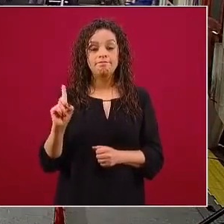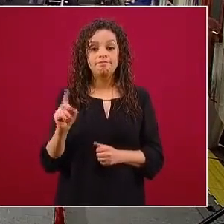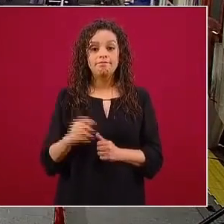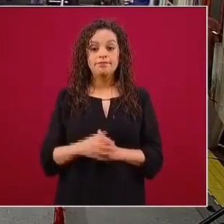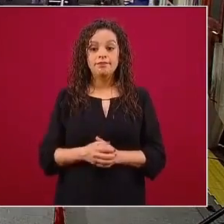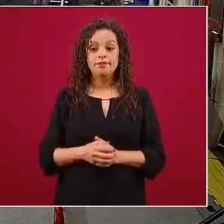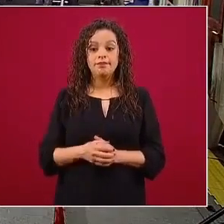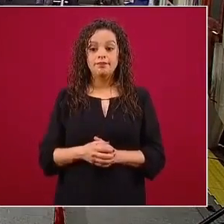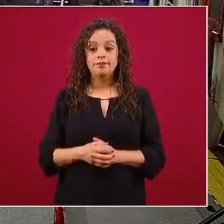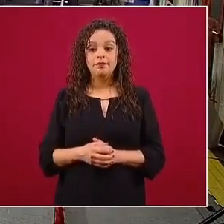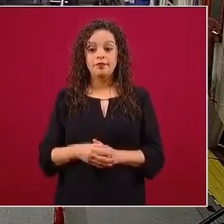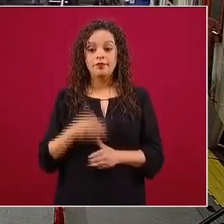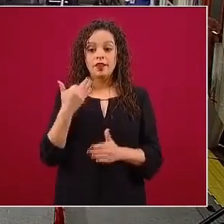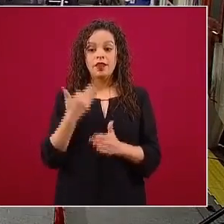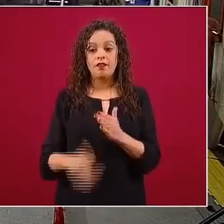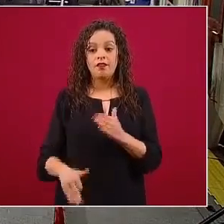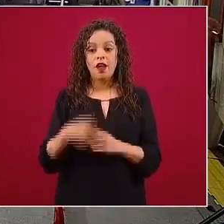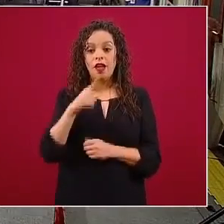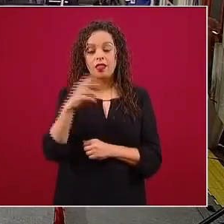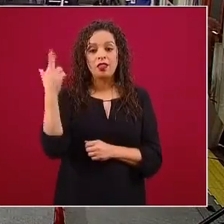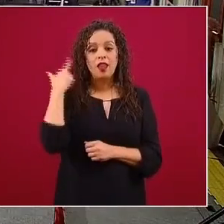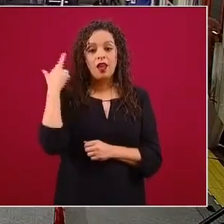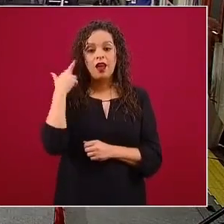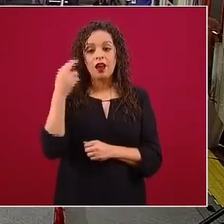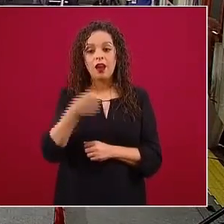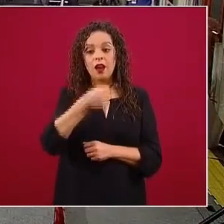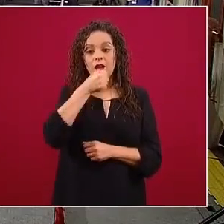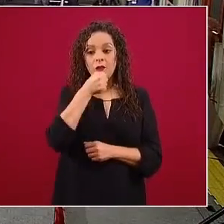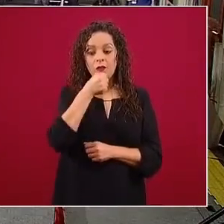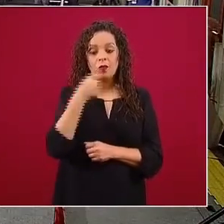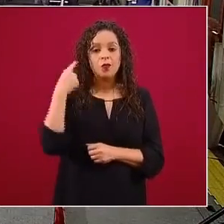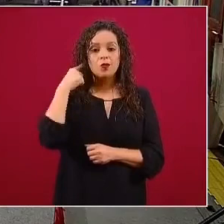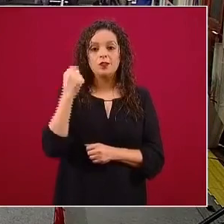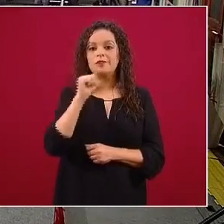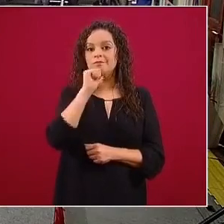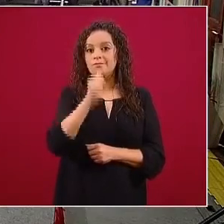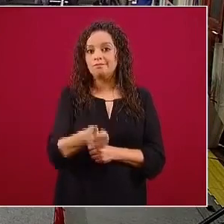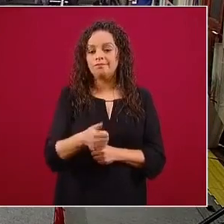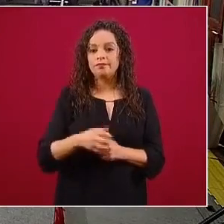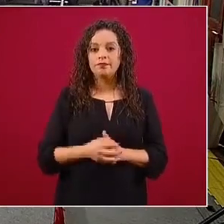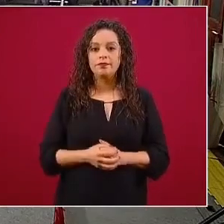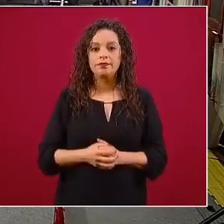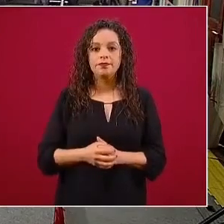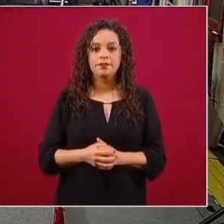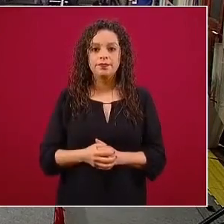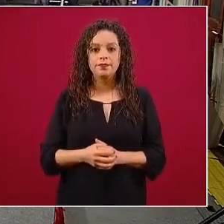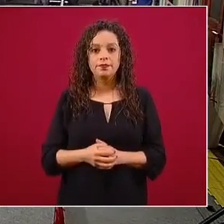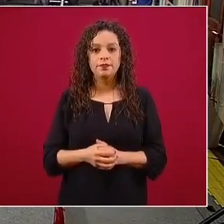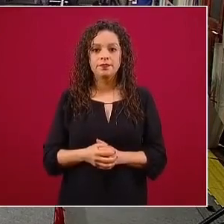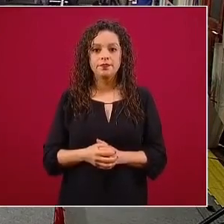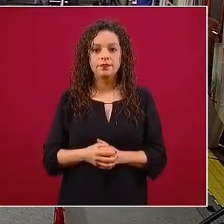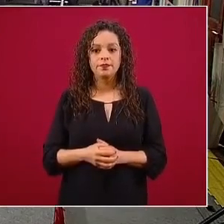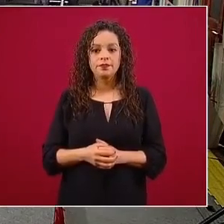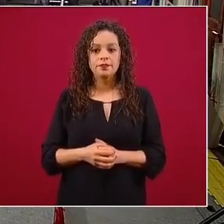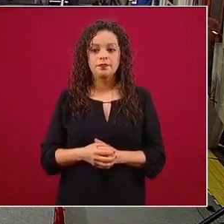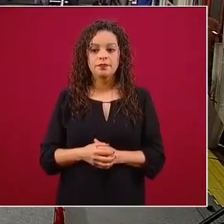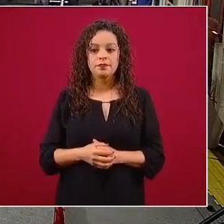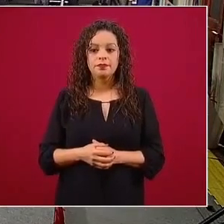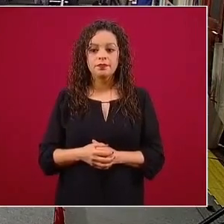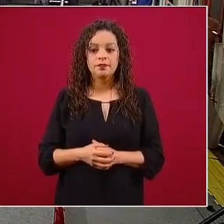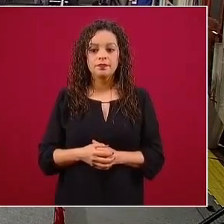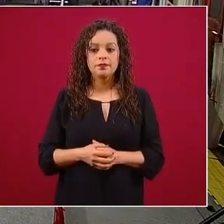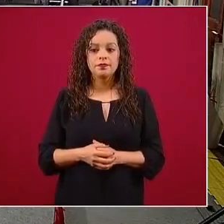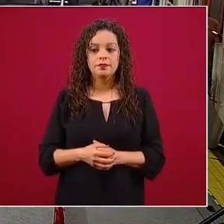Ya ahorita se hizo una análisis la semana pasada de que puede haber una desaceleración o contención del COVID,